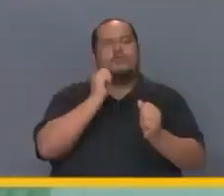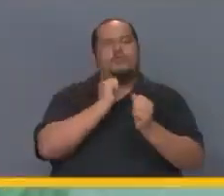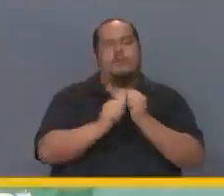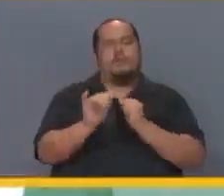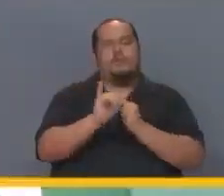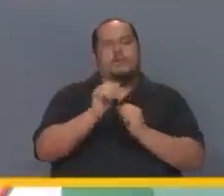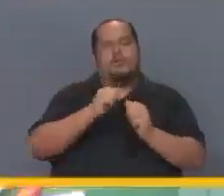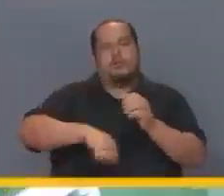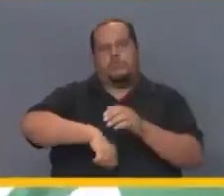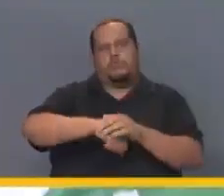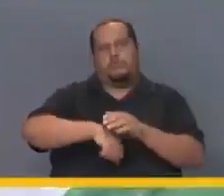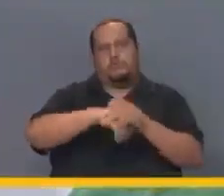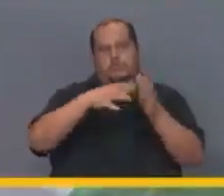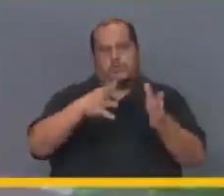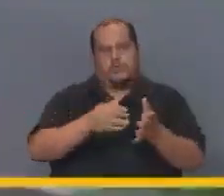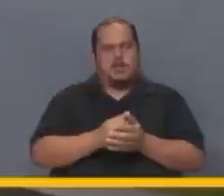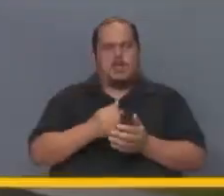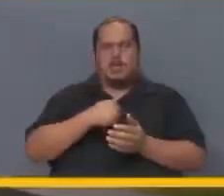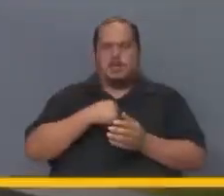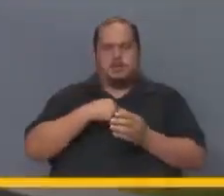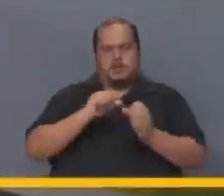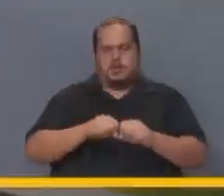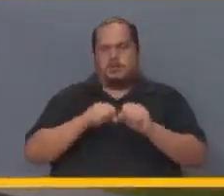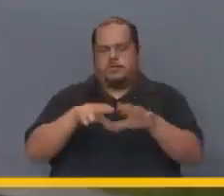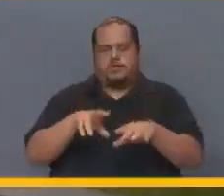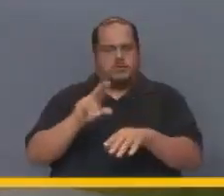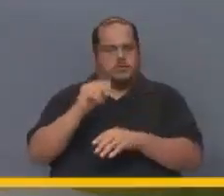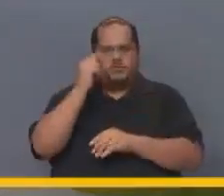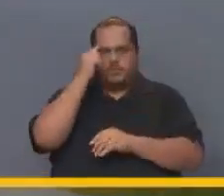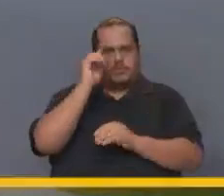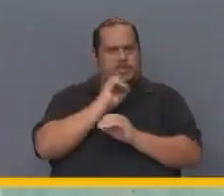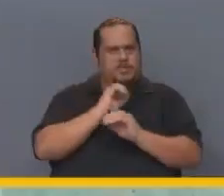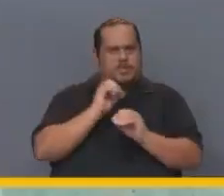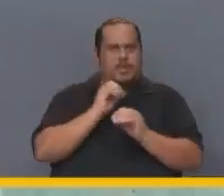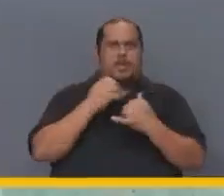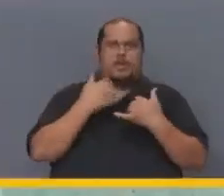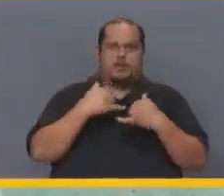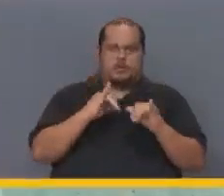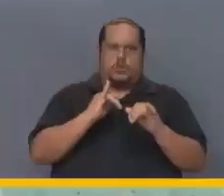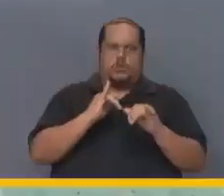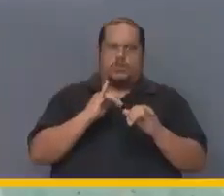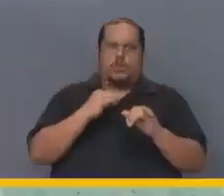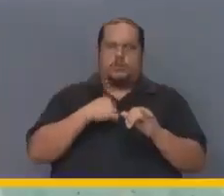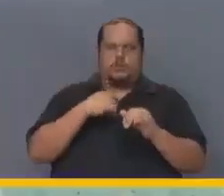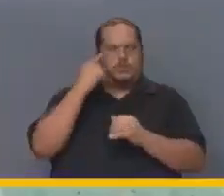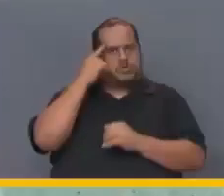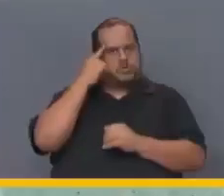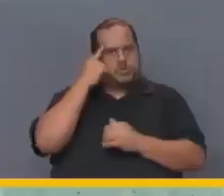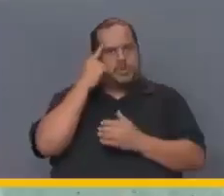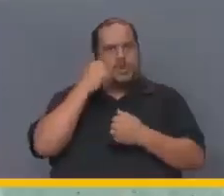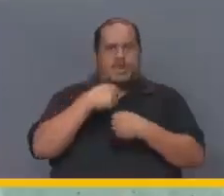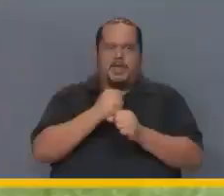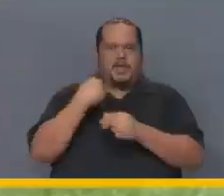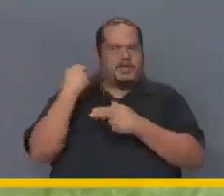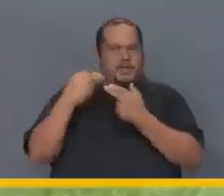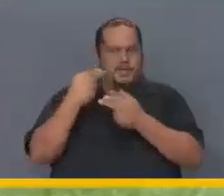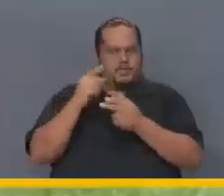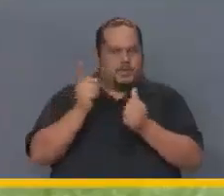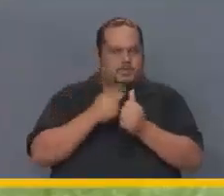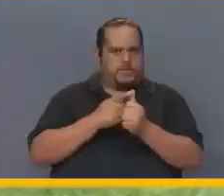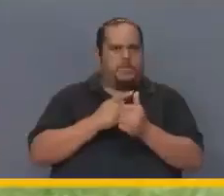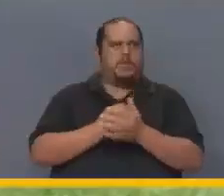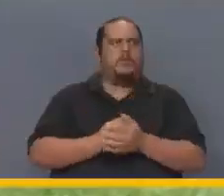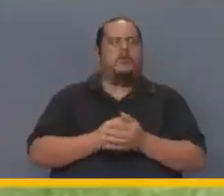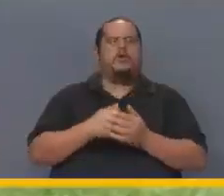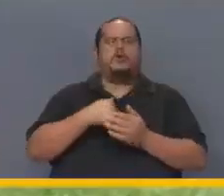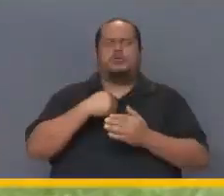futbolista. O sea, yo en el retiro no he pensado todavía. O sea, primero ahorita estoy concentrado en hacer historia primero. Yo disfruto